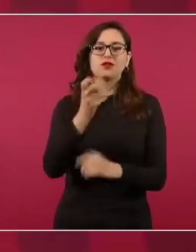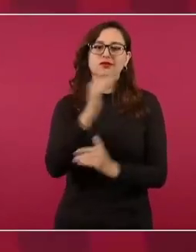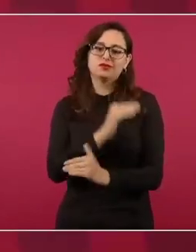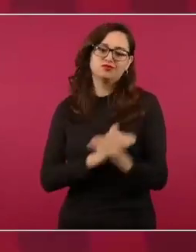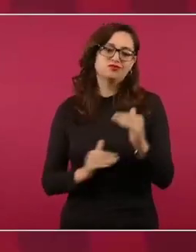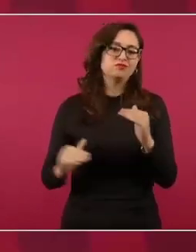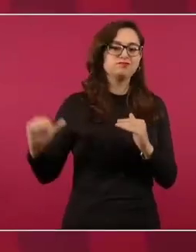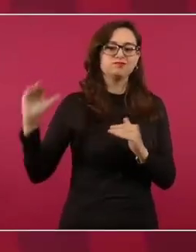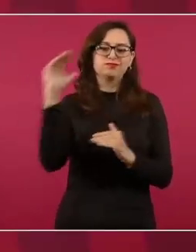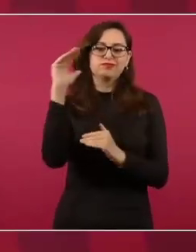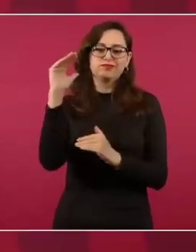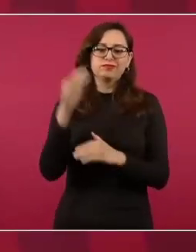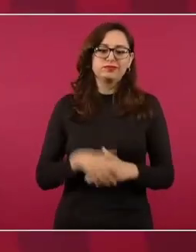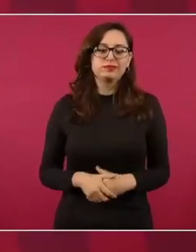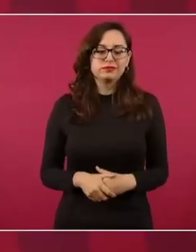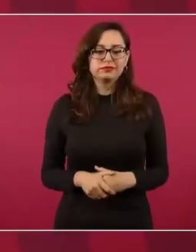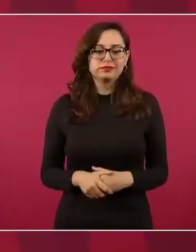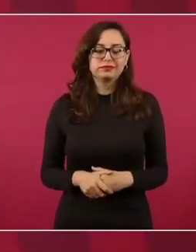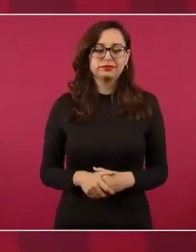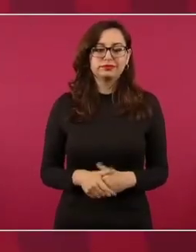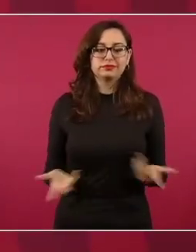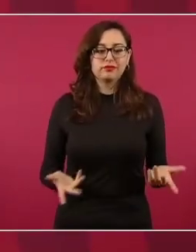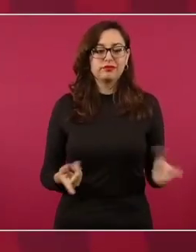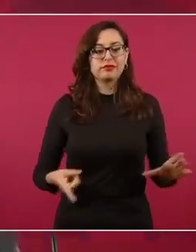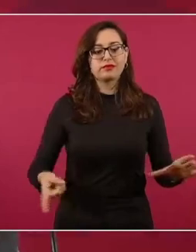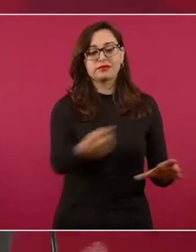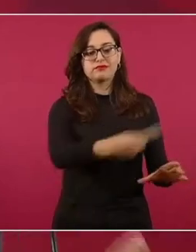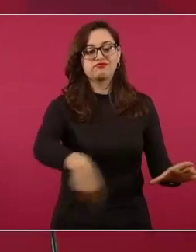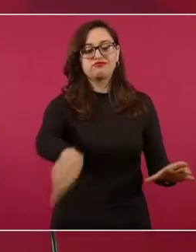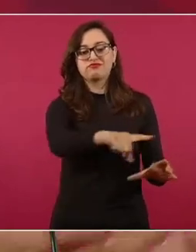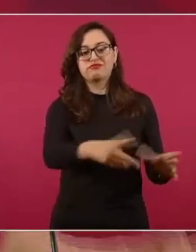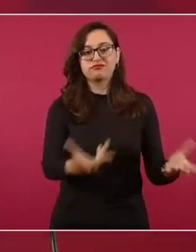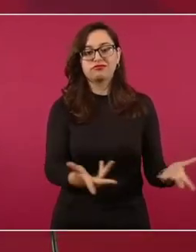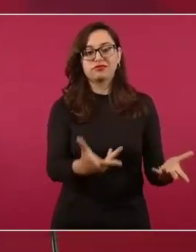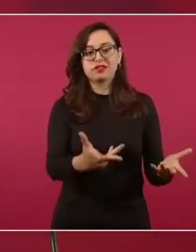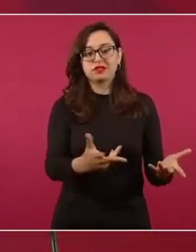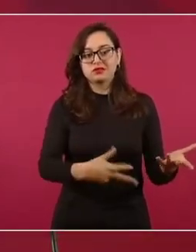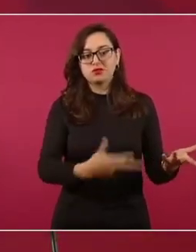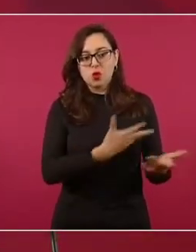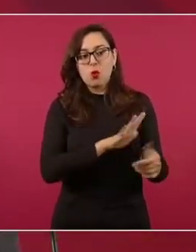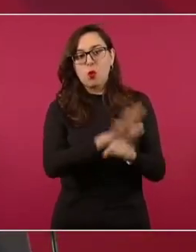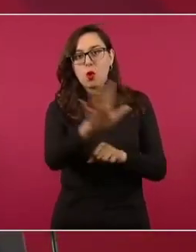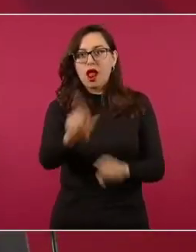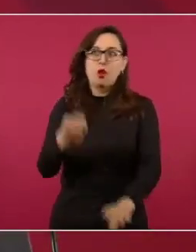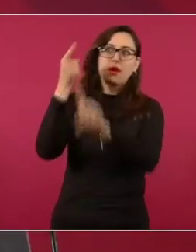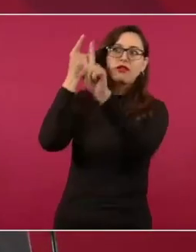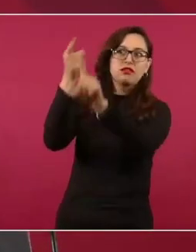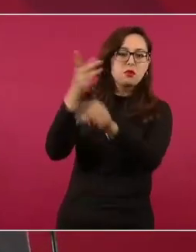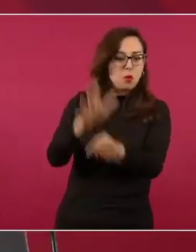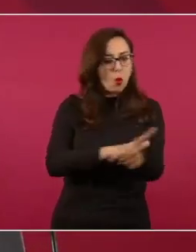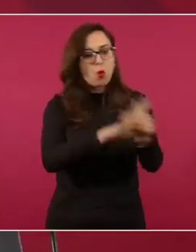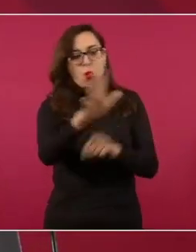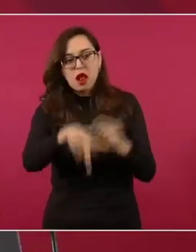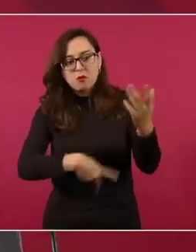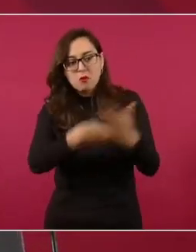Porque nuestros adversarios ni siquiera tienen un proyecto.